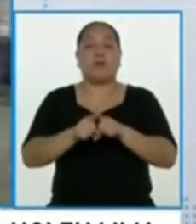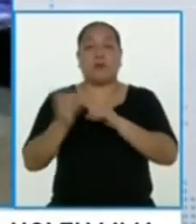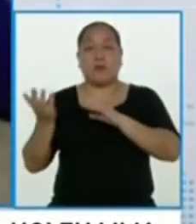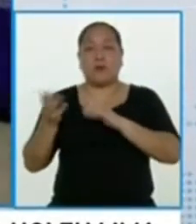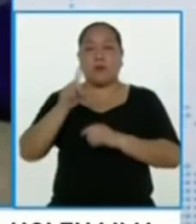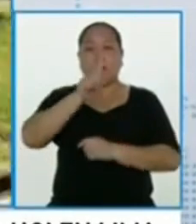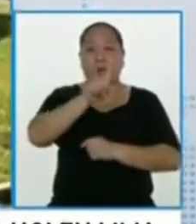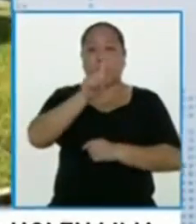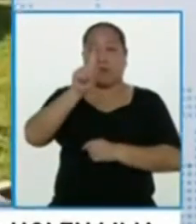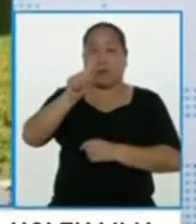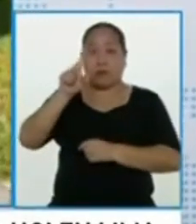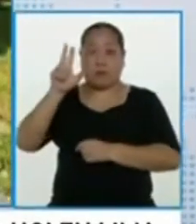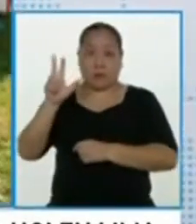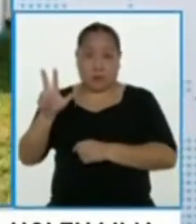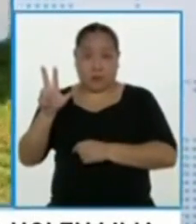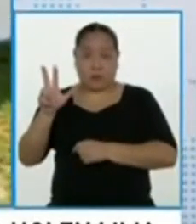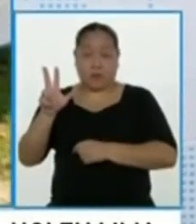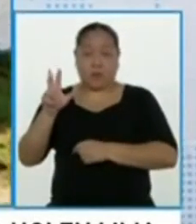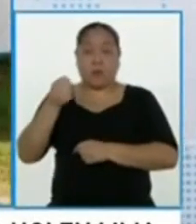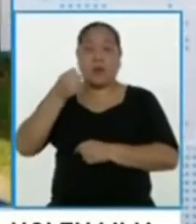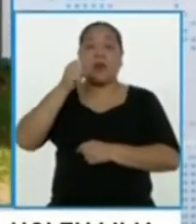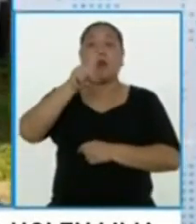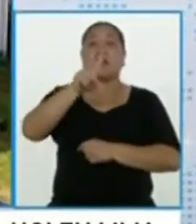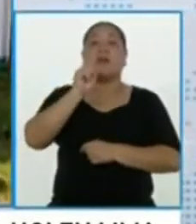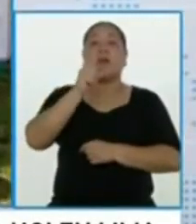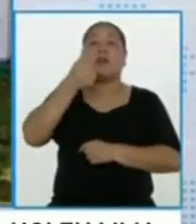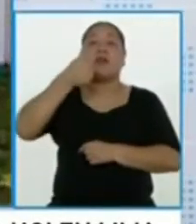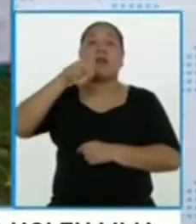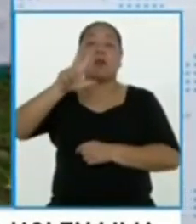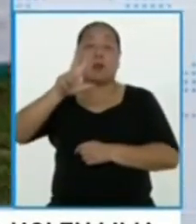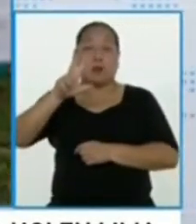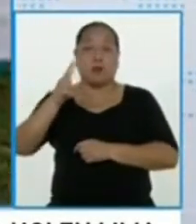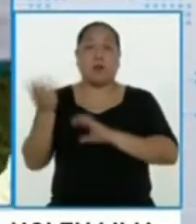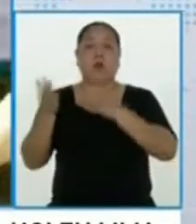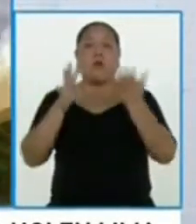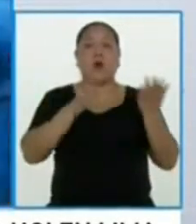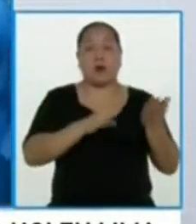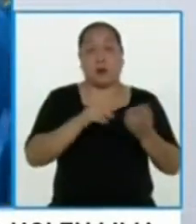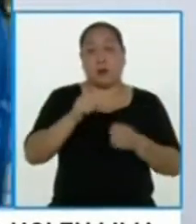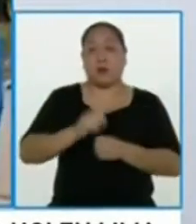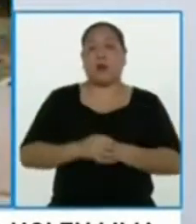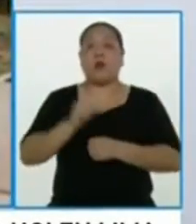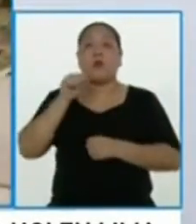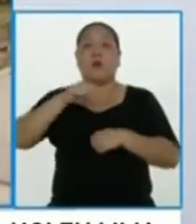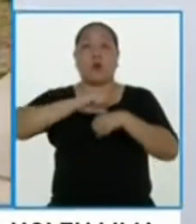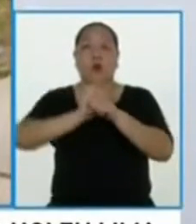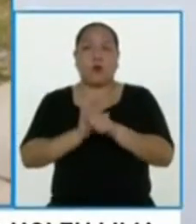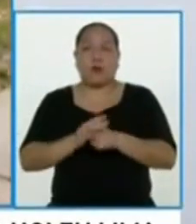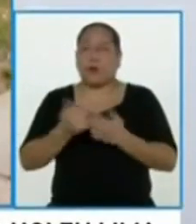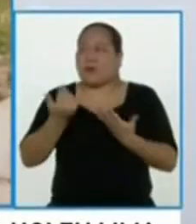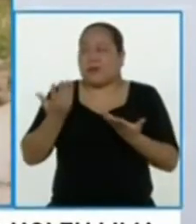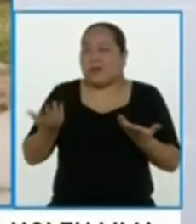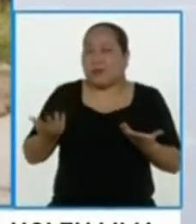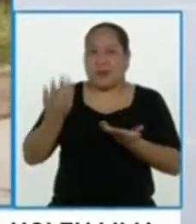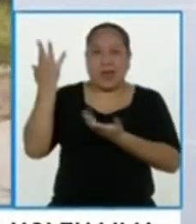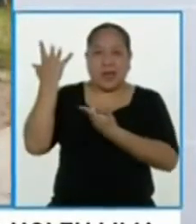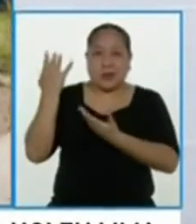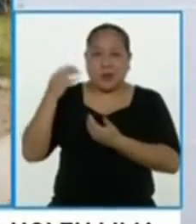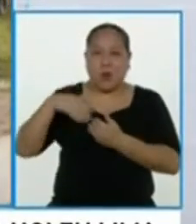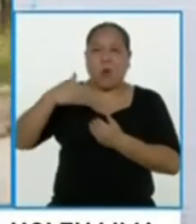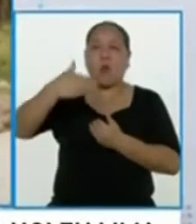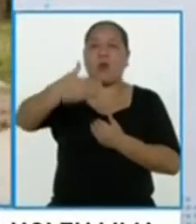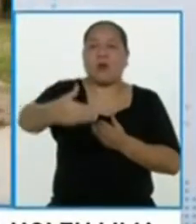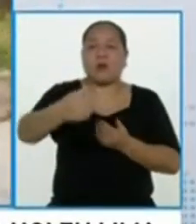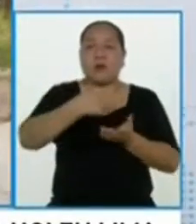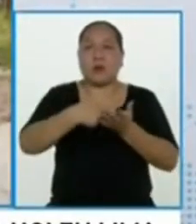anterior, 113 por COVID-19. Entonces, imagínese usted qué esperamos en las próximas semanas. Estamos en este momento viendo el